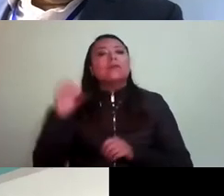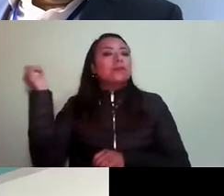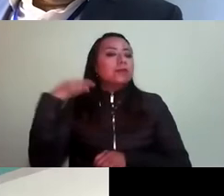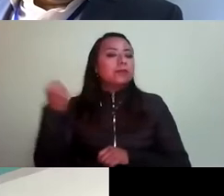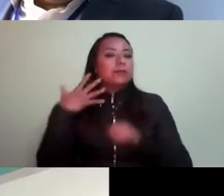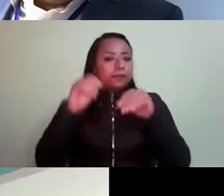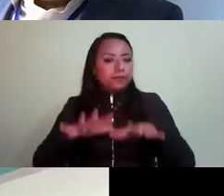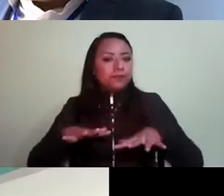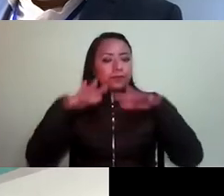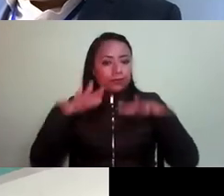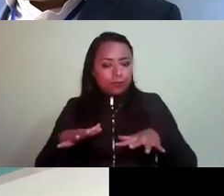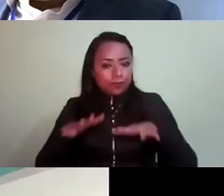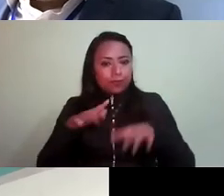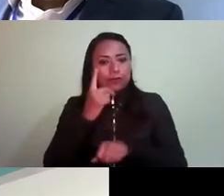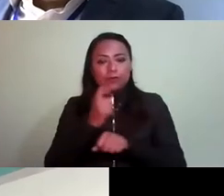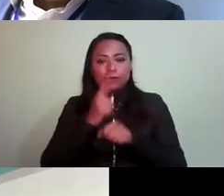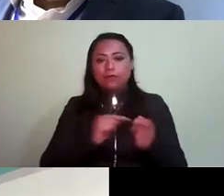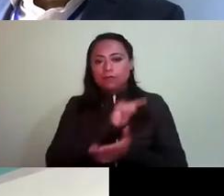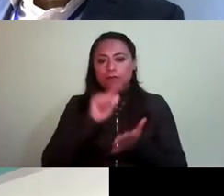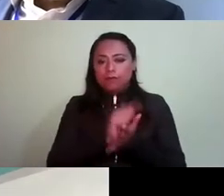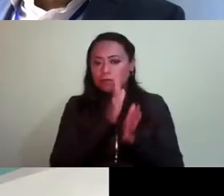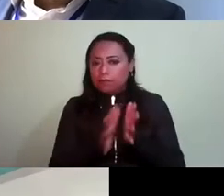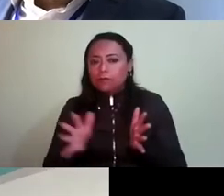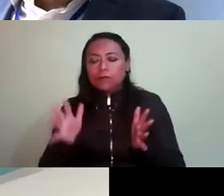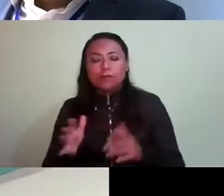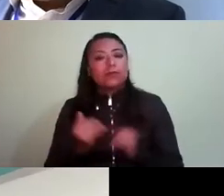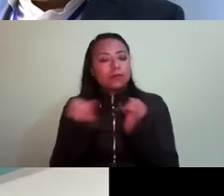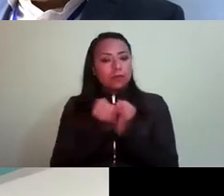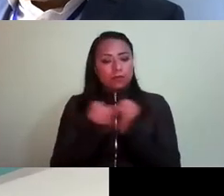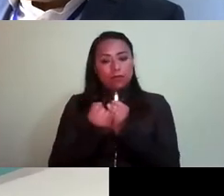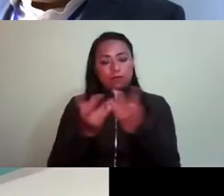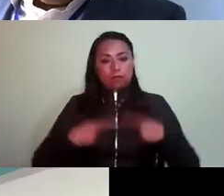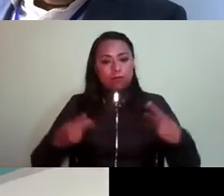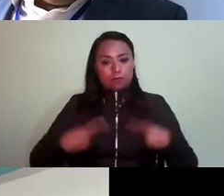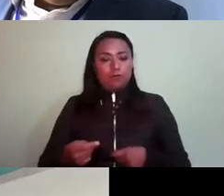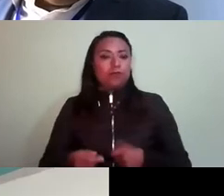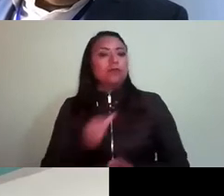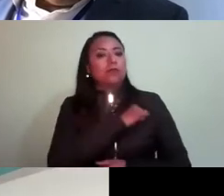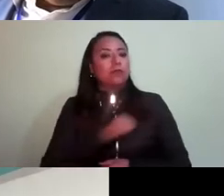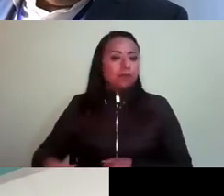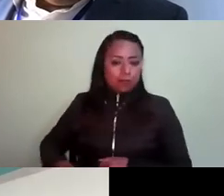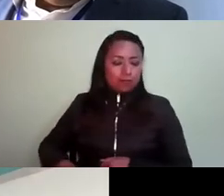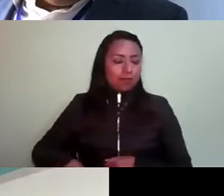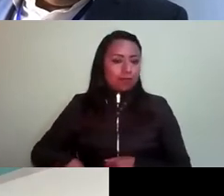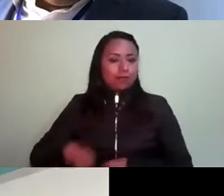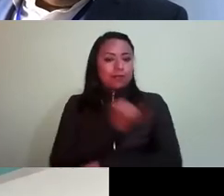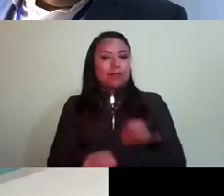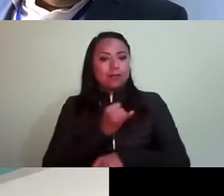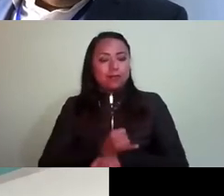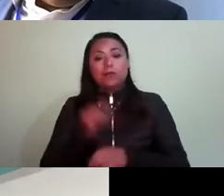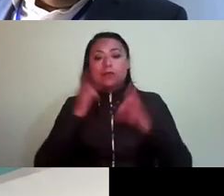personas servidoras públicas de la Alcaldía Iztapalapa y a todos los que siguen esta transmisión a través de las redes